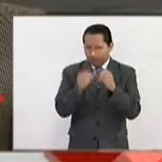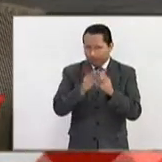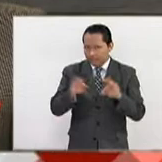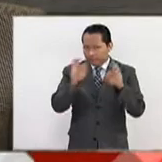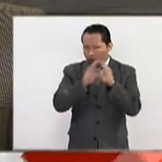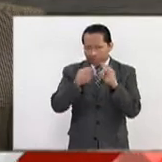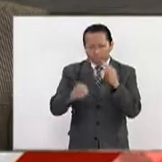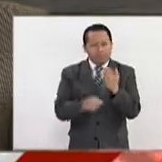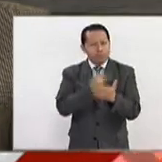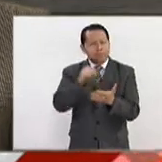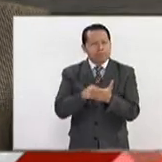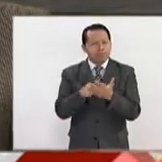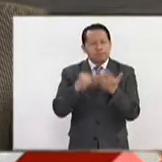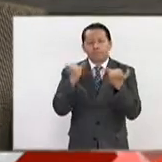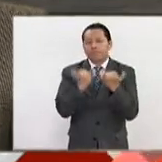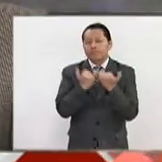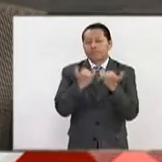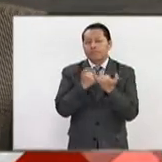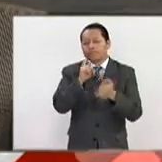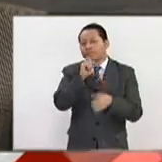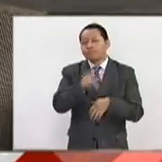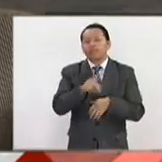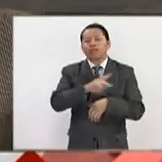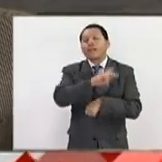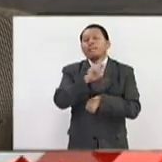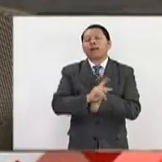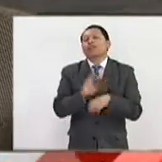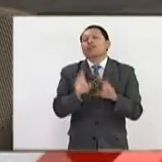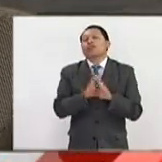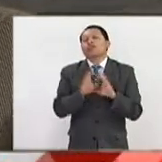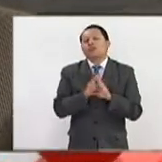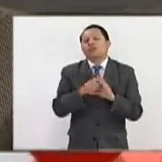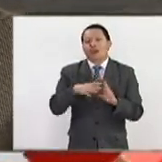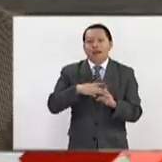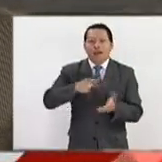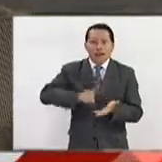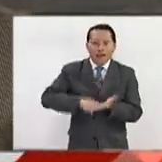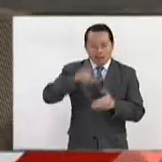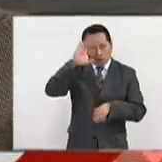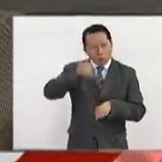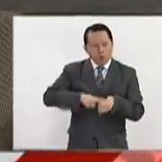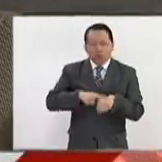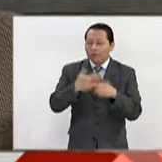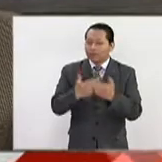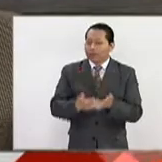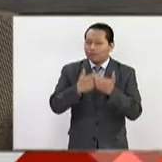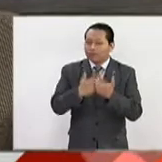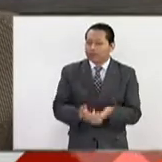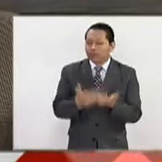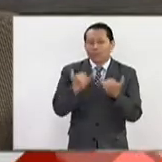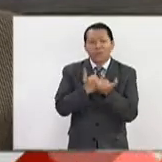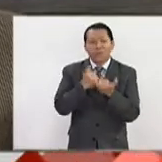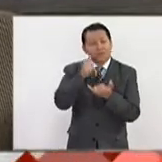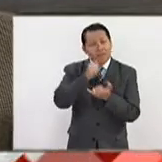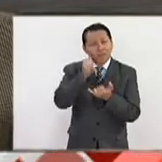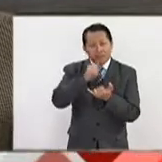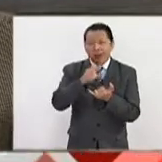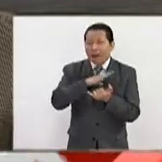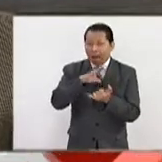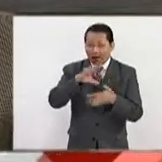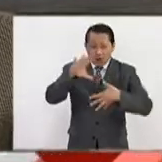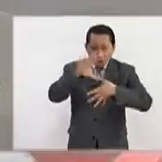este espacio, ha sido un país no solo por su riqueza cultural, por su contribución a todo